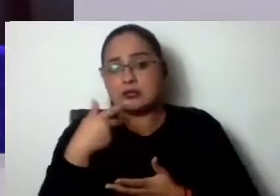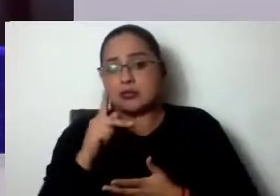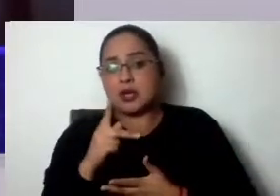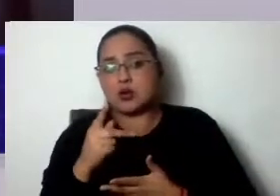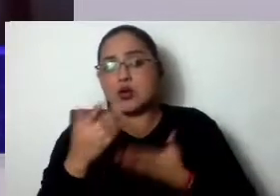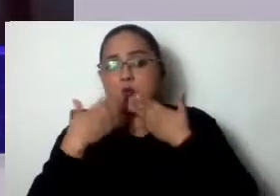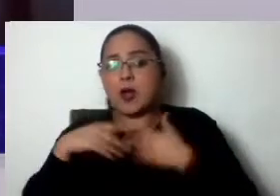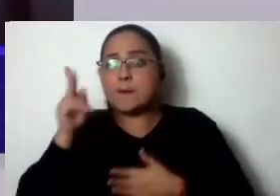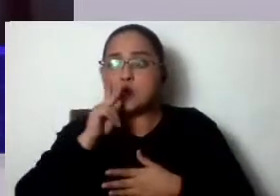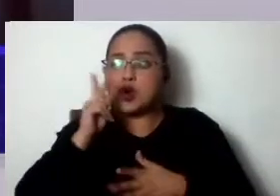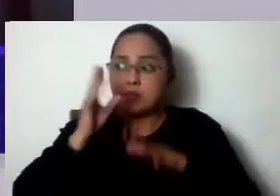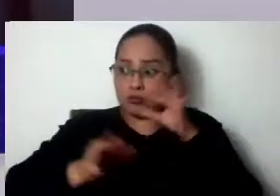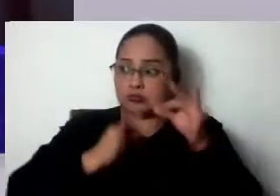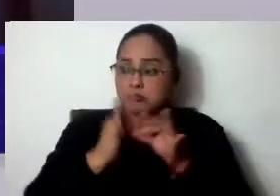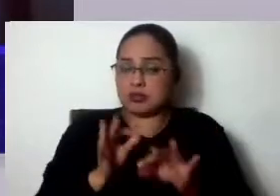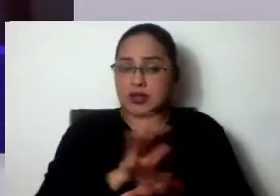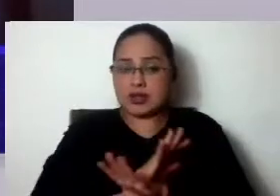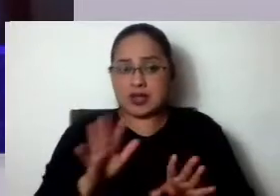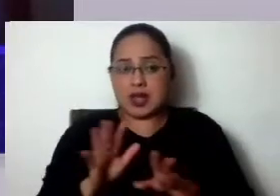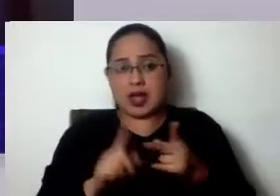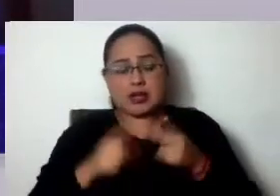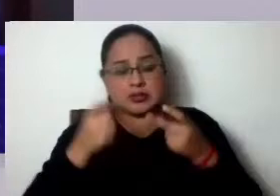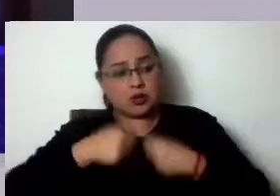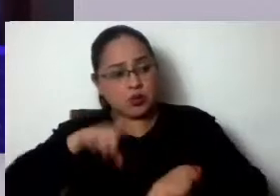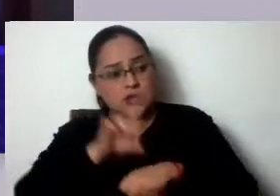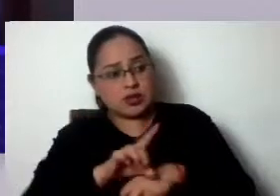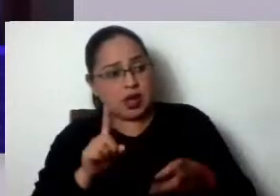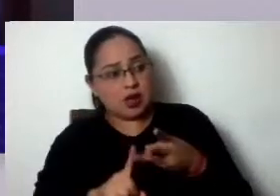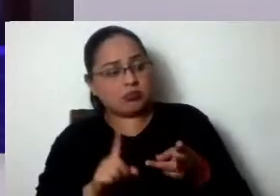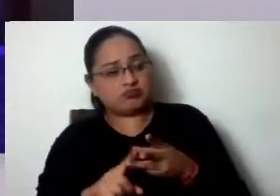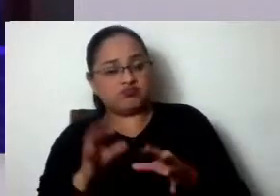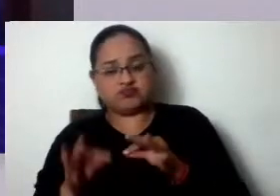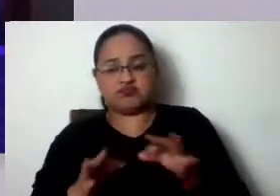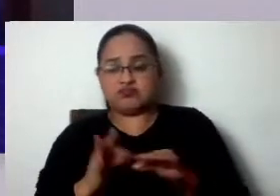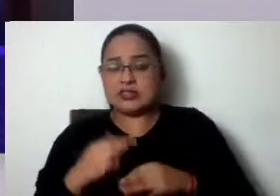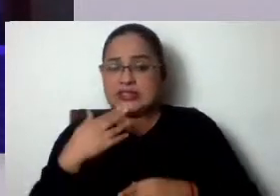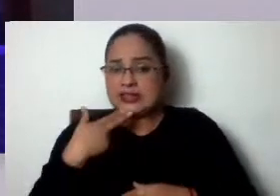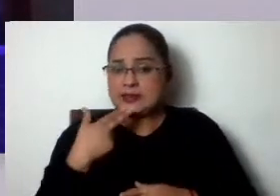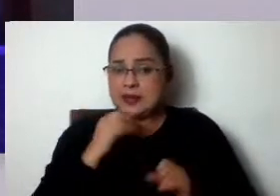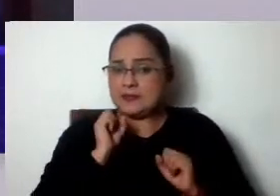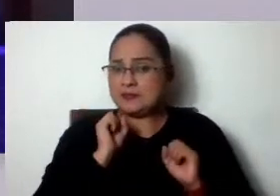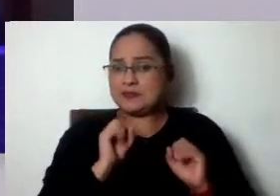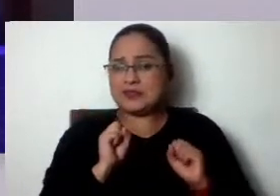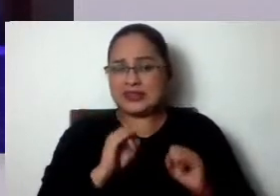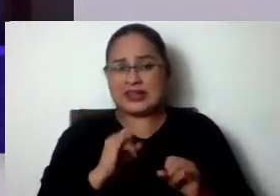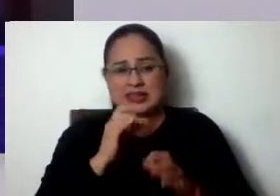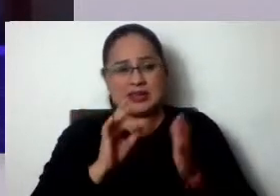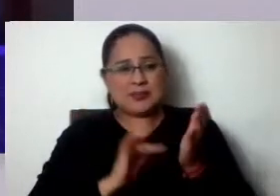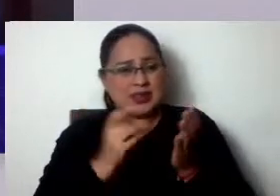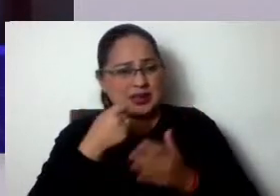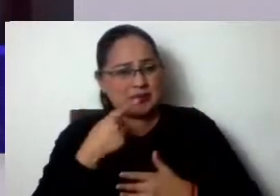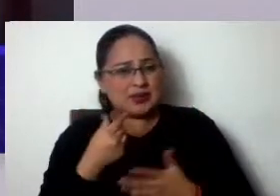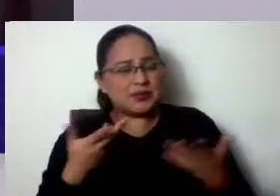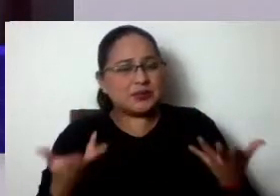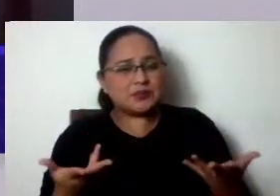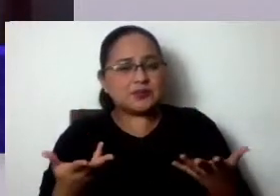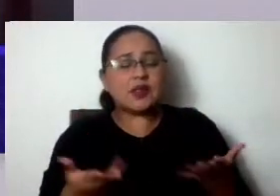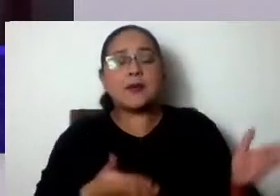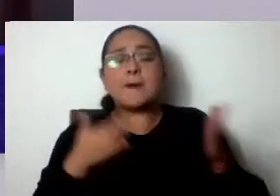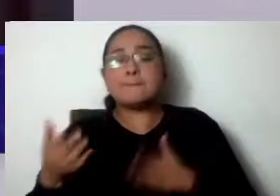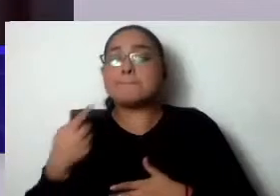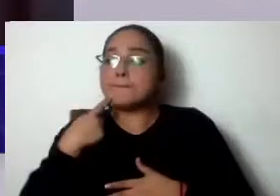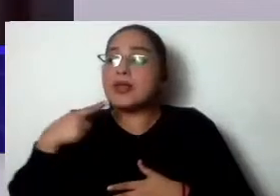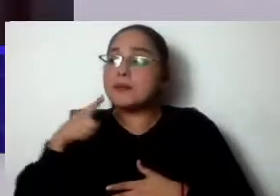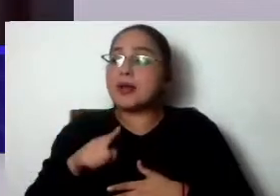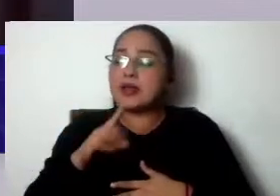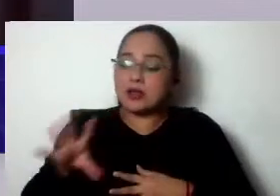comprobado su eficacia su seguridad y su eficiencia así también consideró que las pruebas aportadas a la demanda